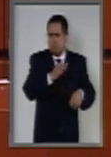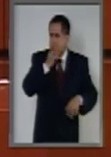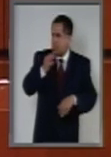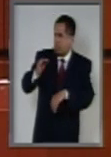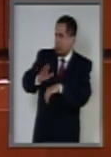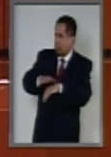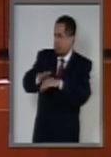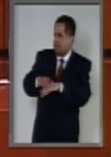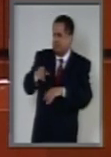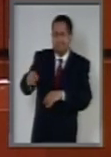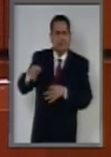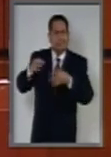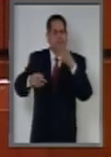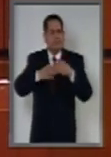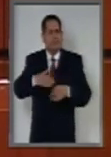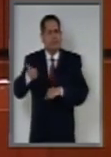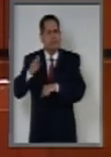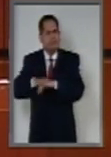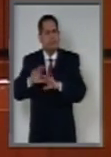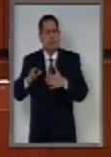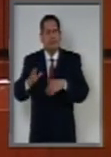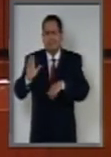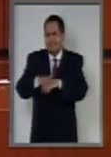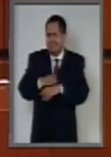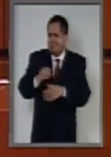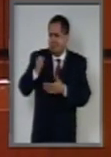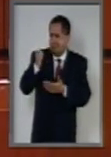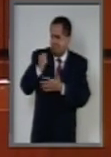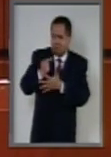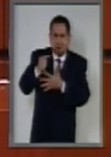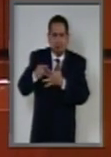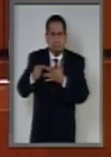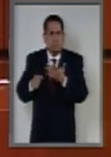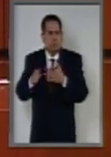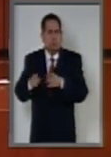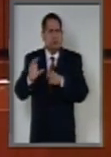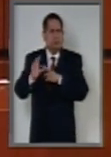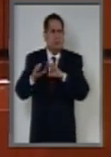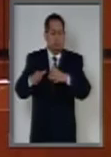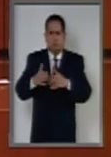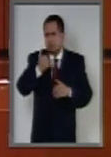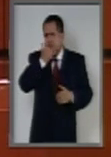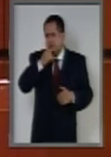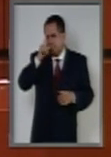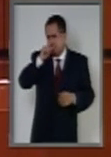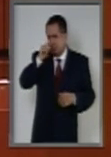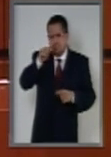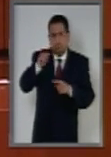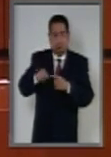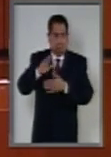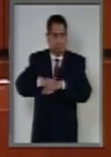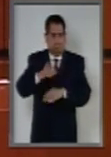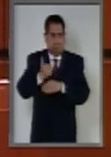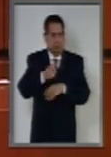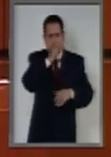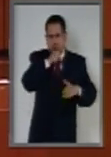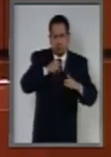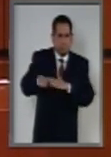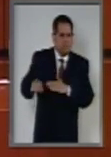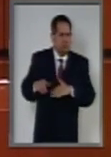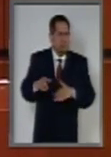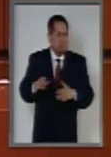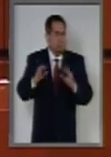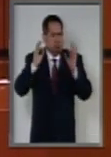Justicia Administrativa la imposición de sanciones por la comisión de faltas administrativas graves, en